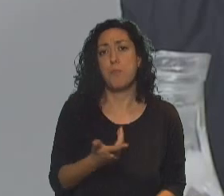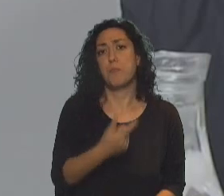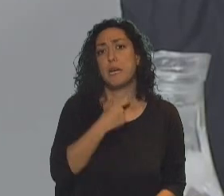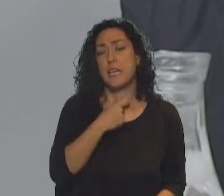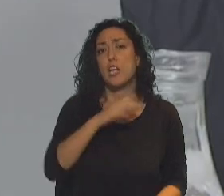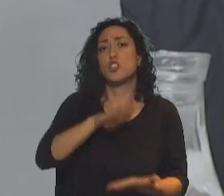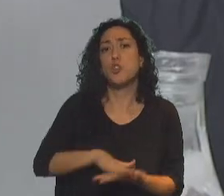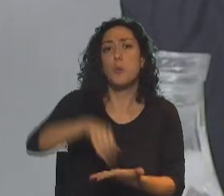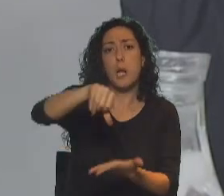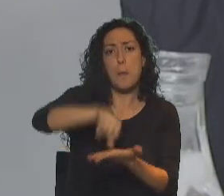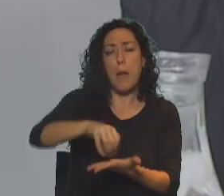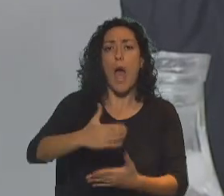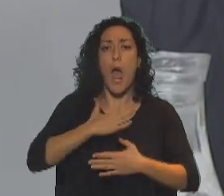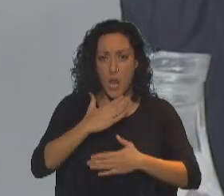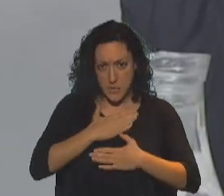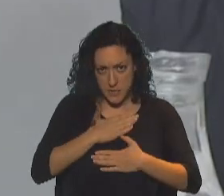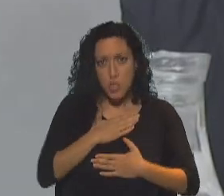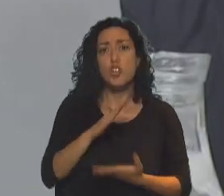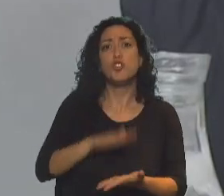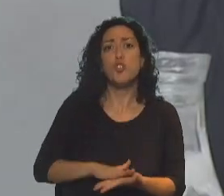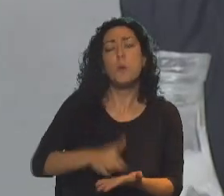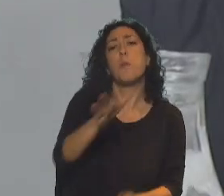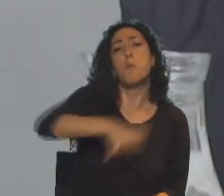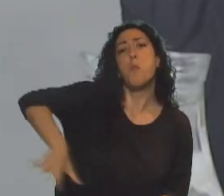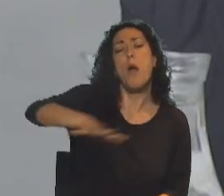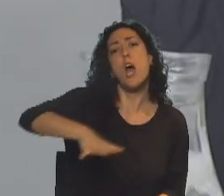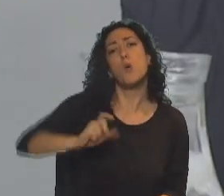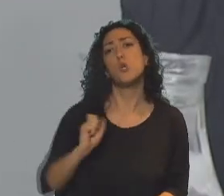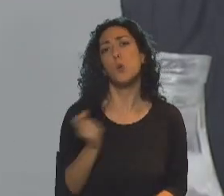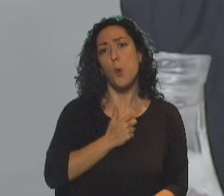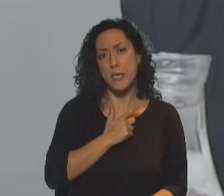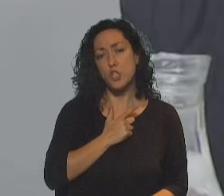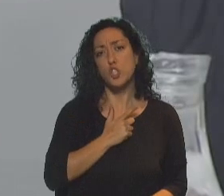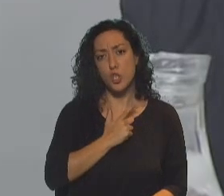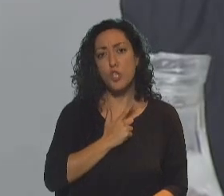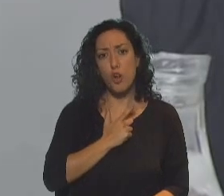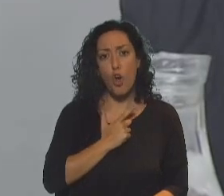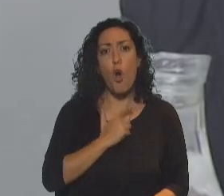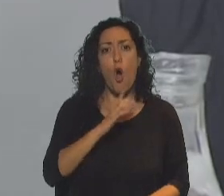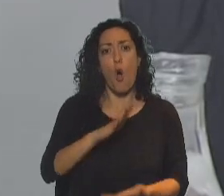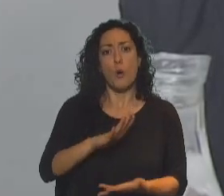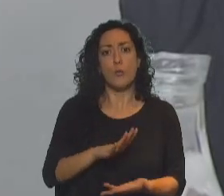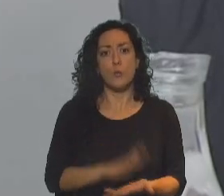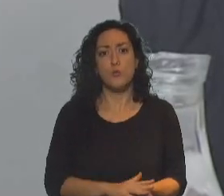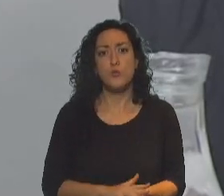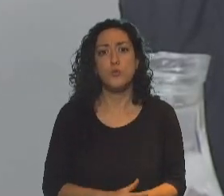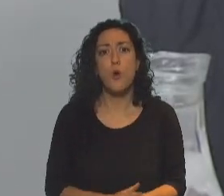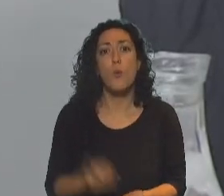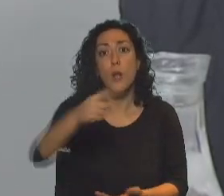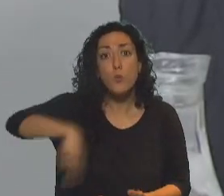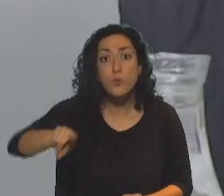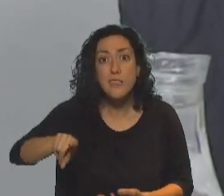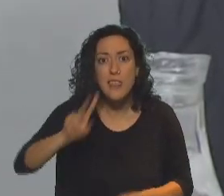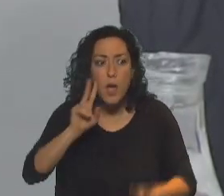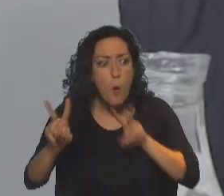mi país, de nuestro pueblo, de lo que ustedes ven y viven junto